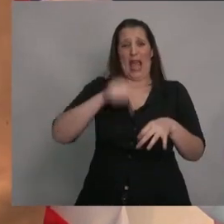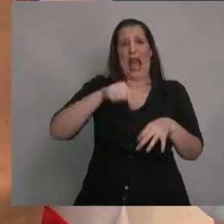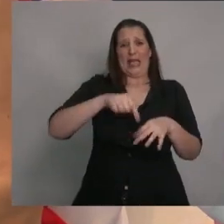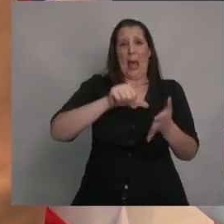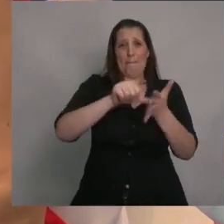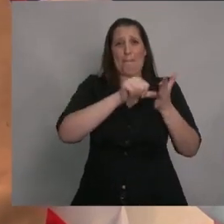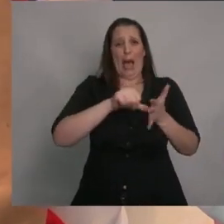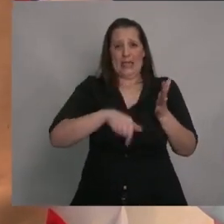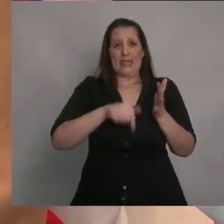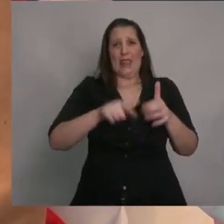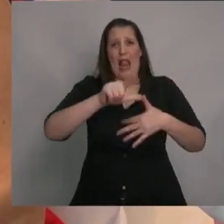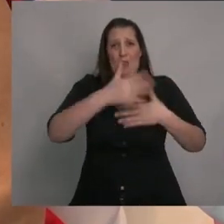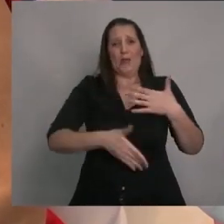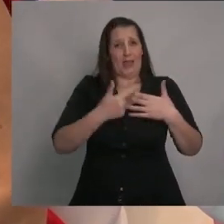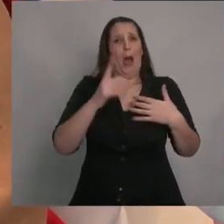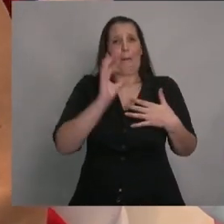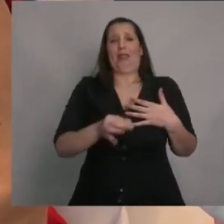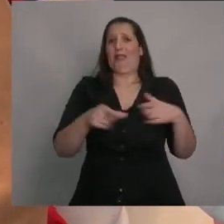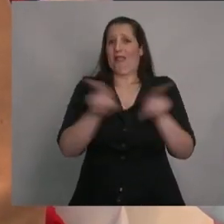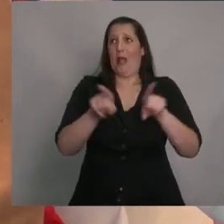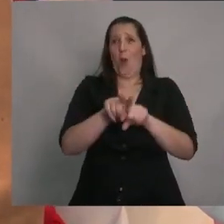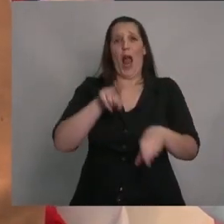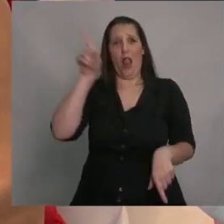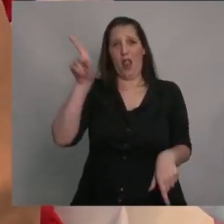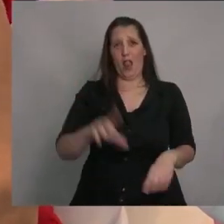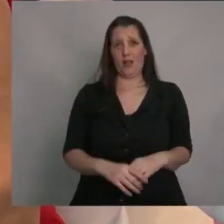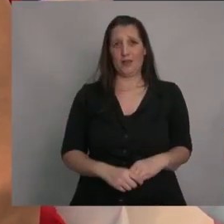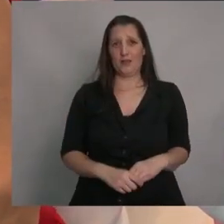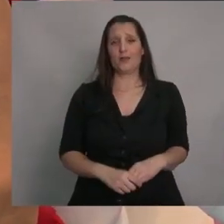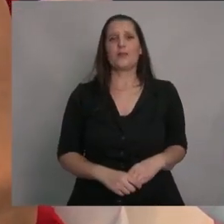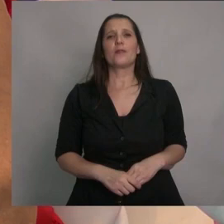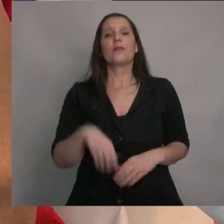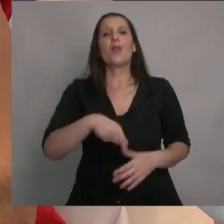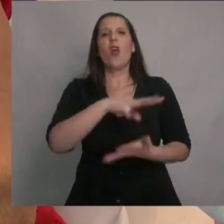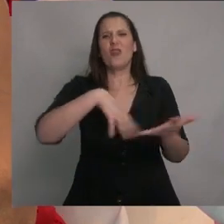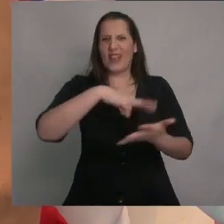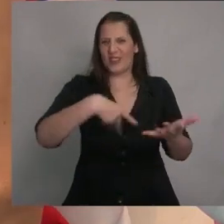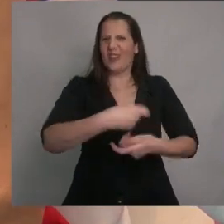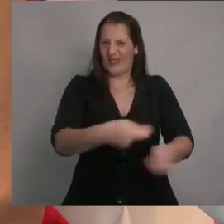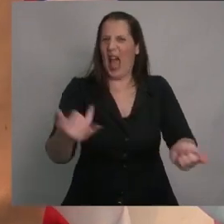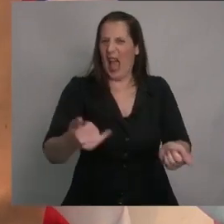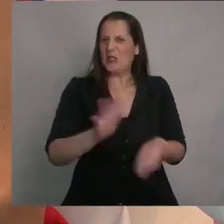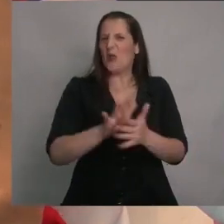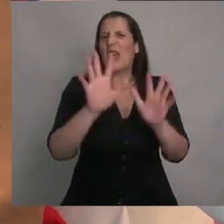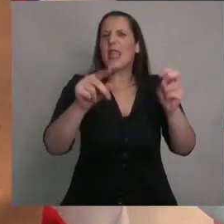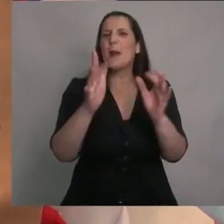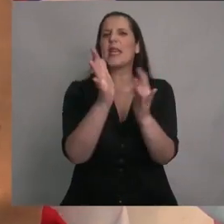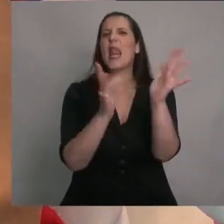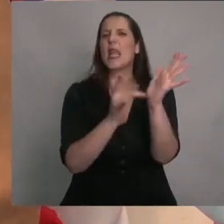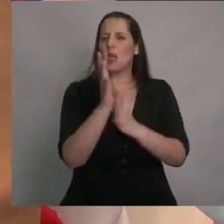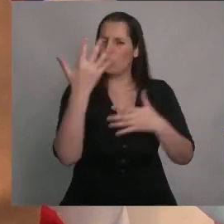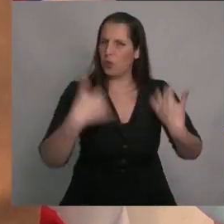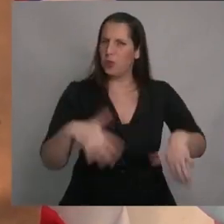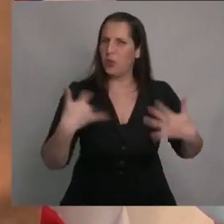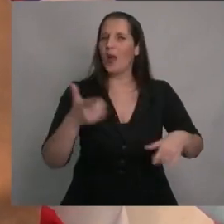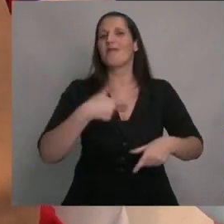ellos ahora, de que esto está siendo así. Aquí mis textos sobre religión, una época de